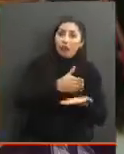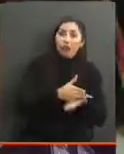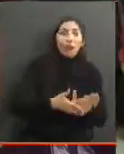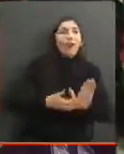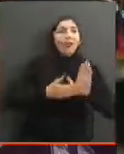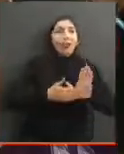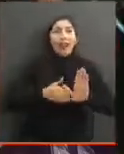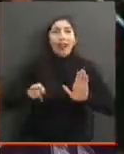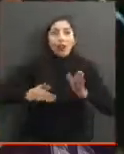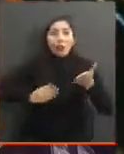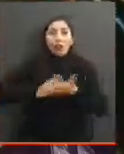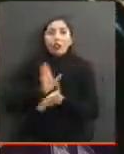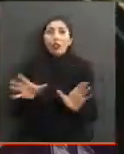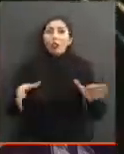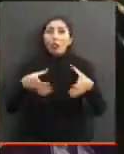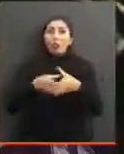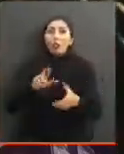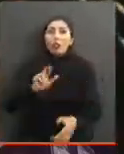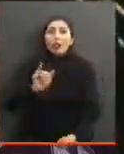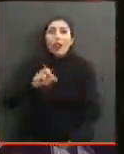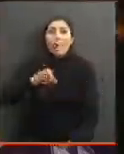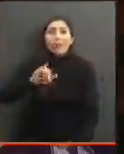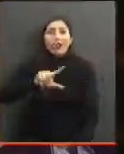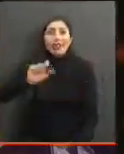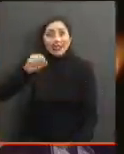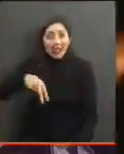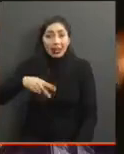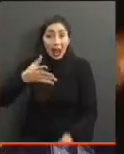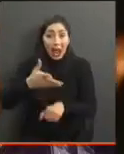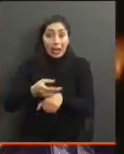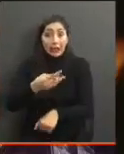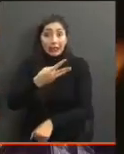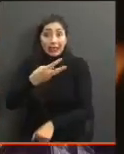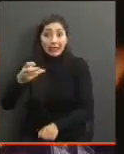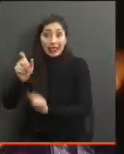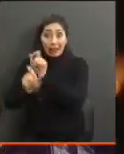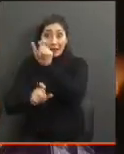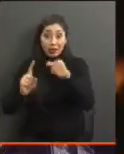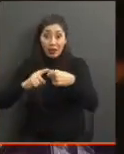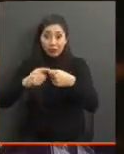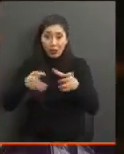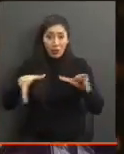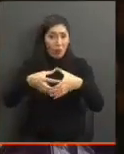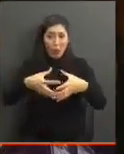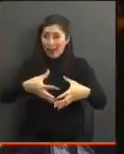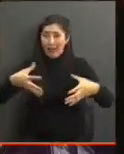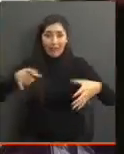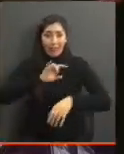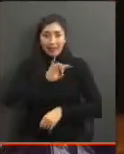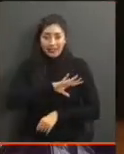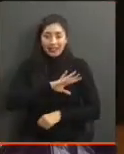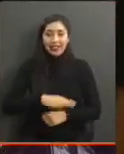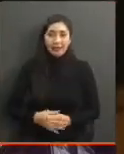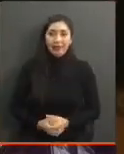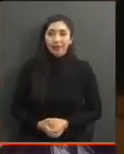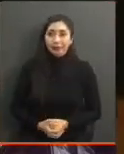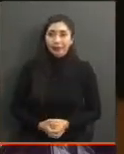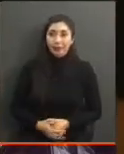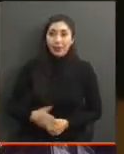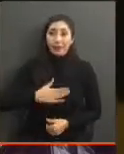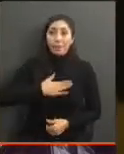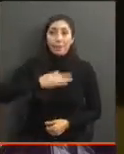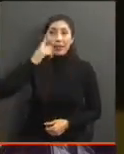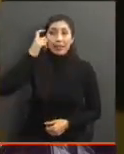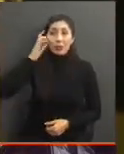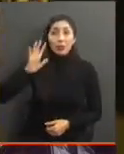Ray Pillán, que hoy con 300 integrantes podría ser el más grande de Chile. Mi sueño, les voy a hablar